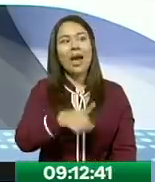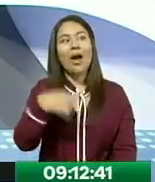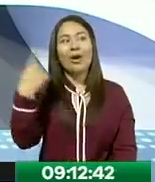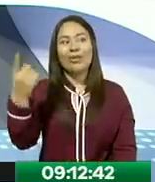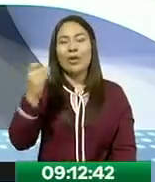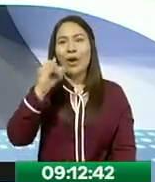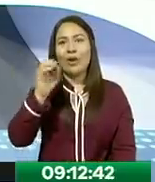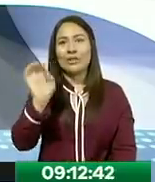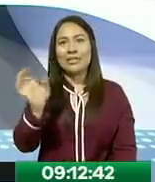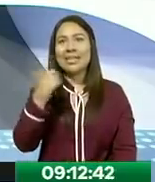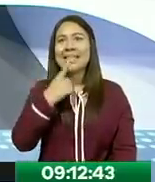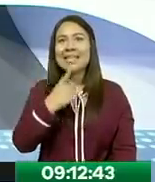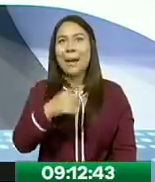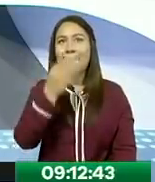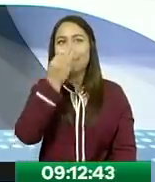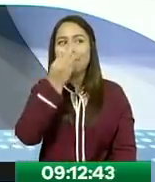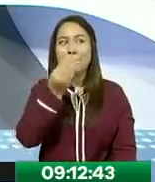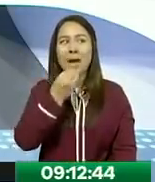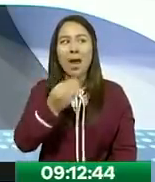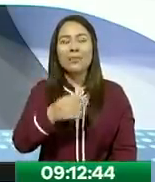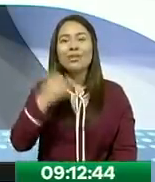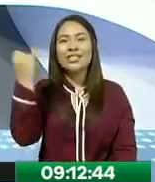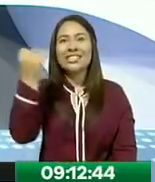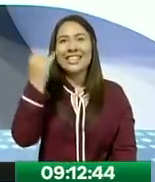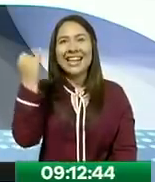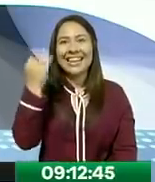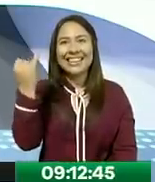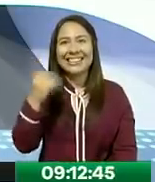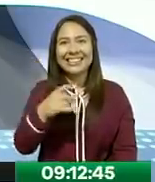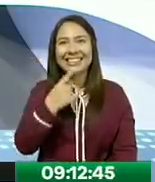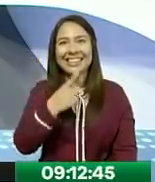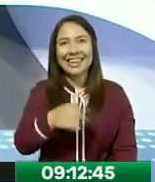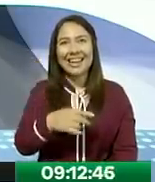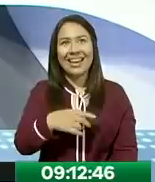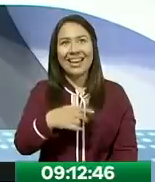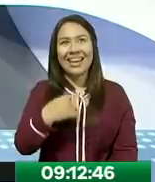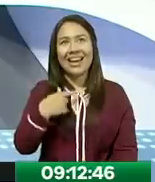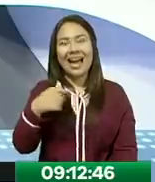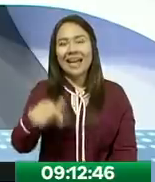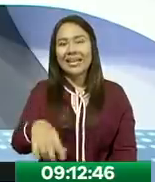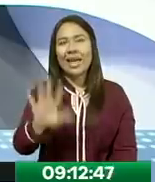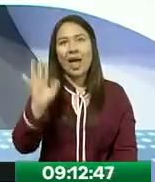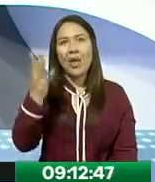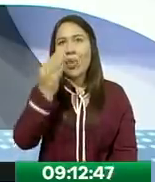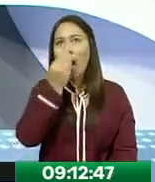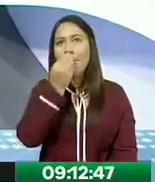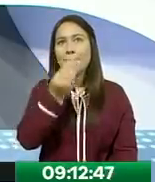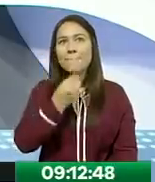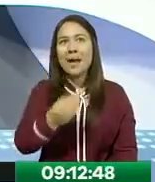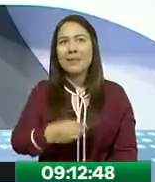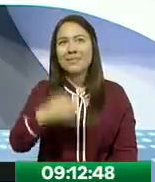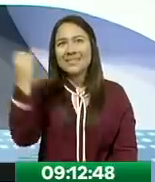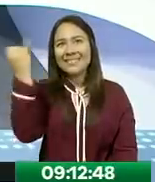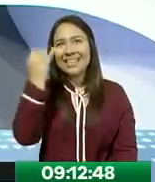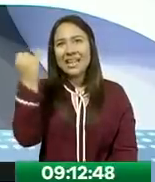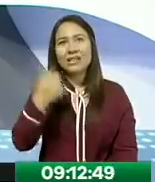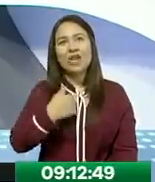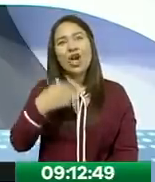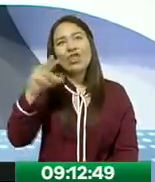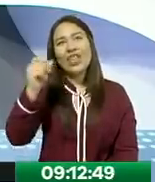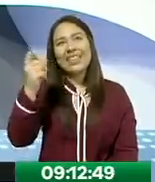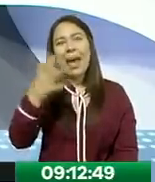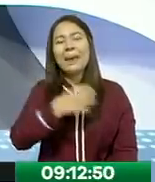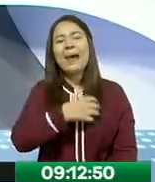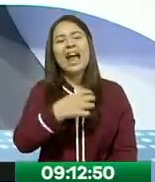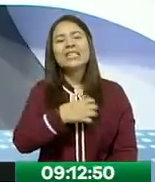me está diciendo que hay un pavo celeste, ¿cierto? Yo conocí por a los otros pavos. No hay ningún pavo celeste, yo sí. Ya, entiendo. ¿Por qué hoy día los